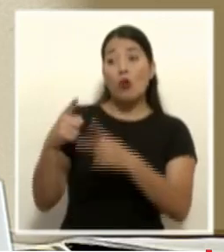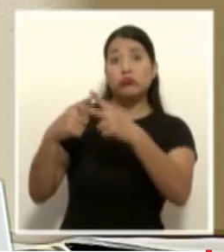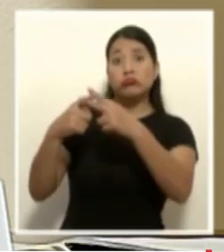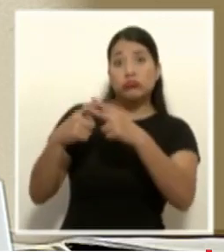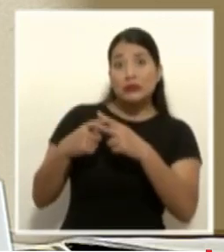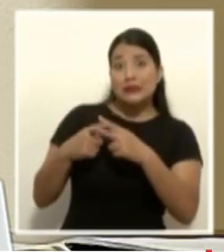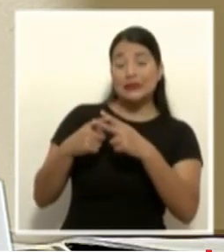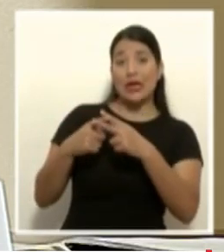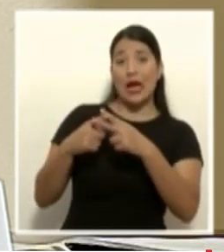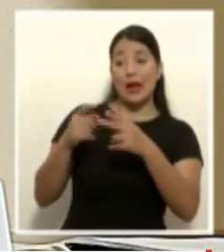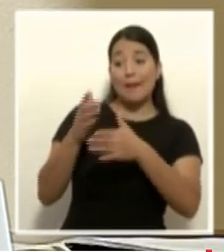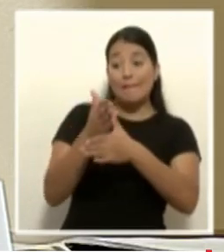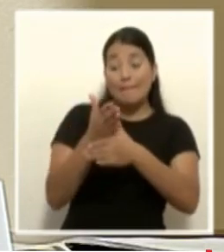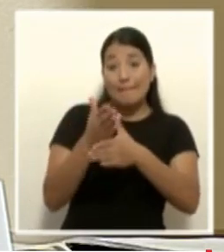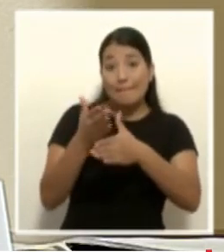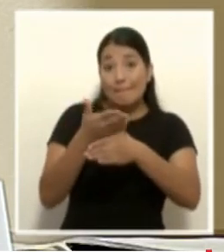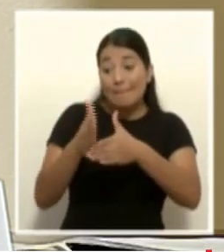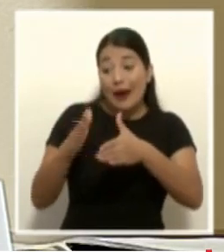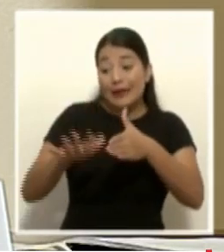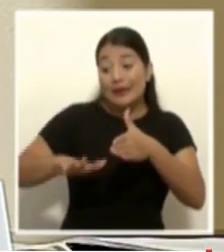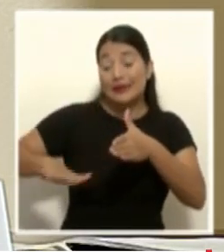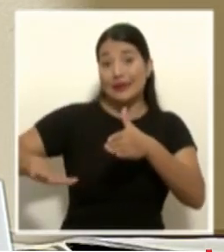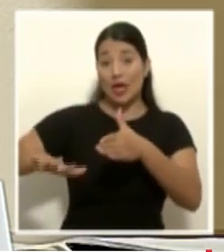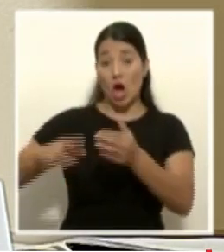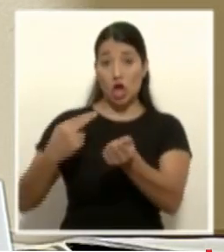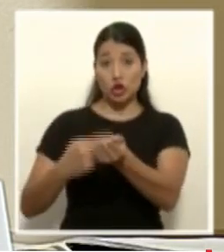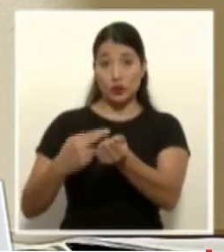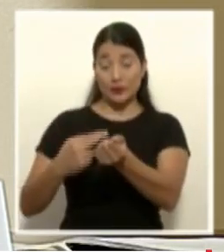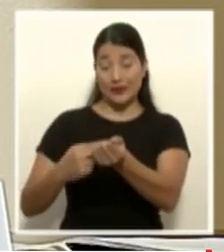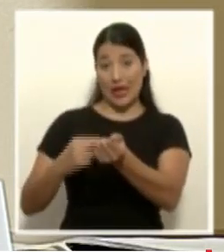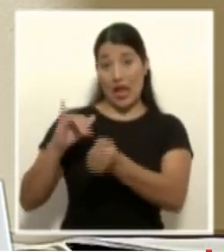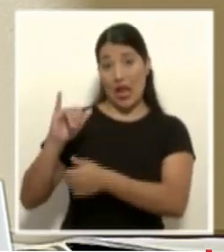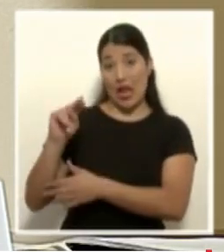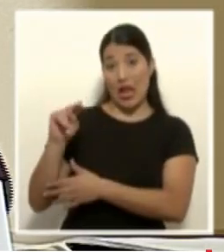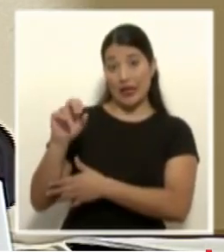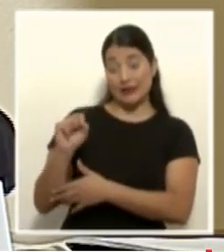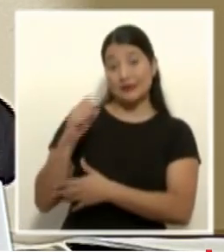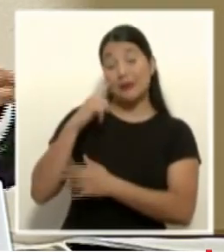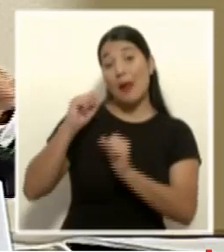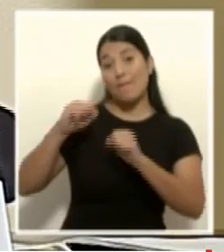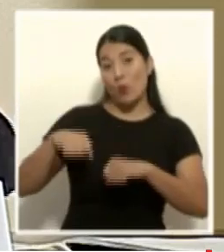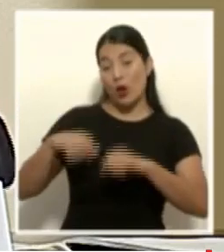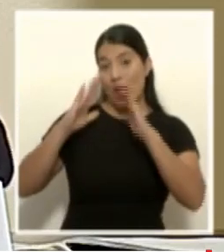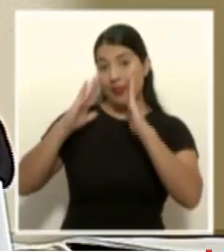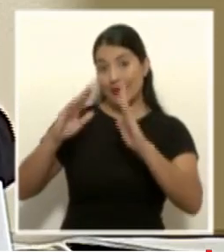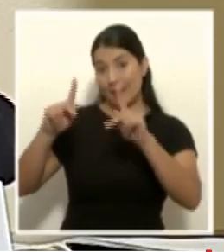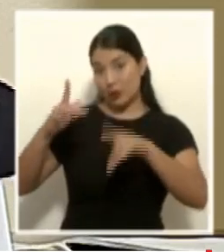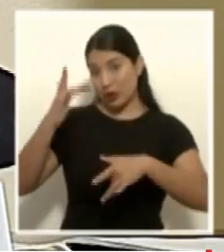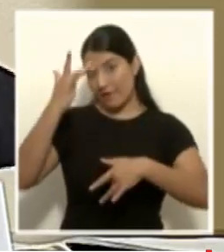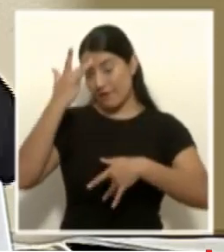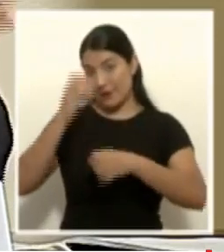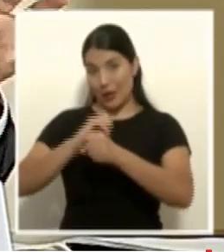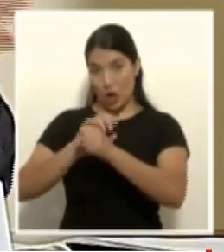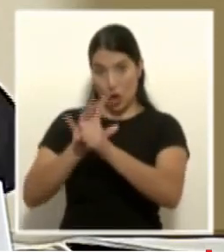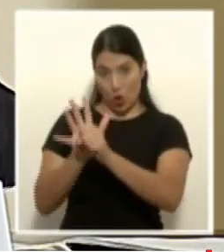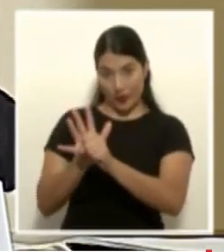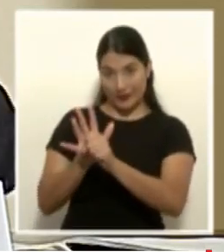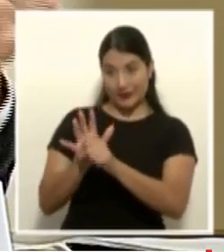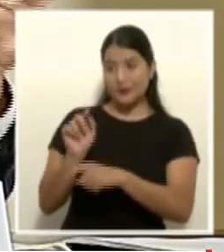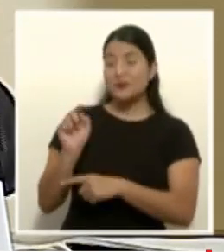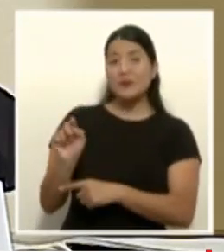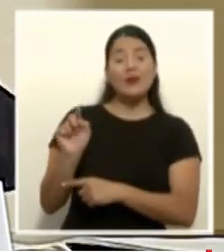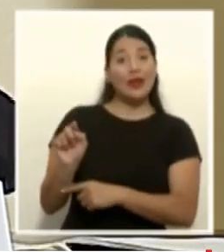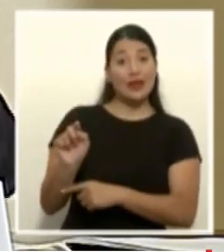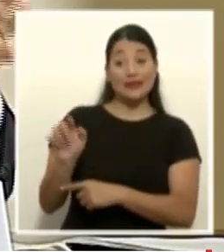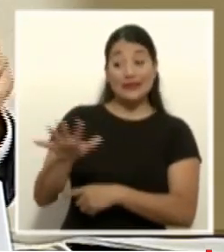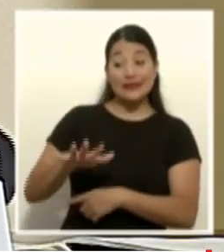disposición una ala del Hospital del Trauma precisamente para recibir pacientes COVID. Esta ala del INS siempre va a estar